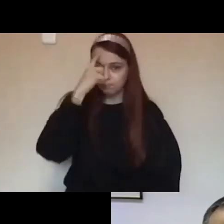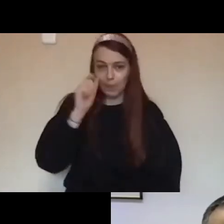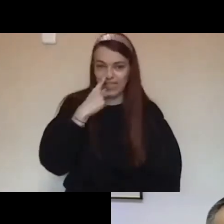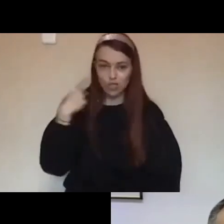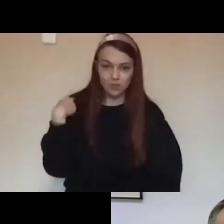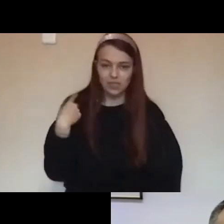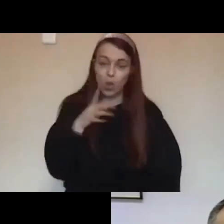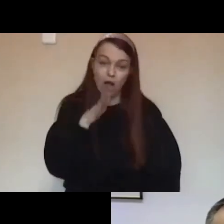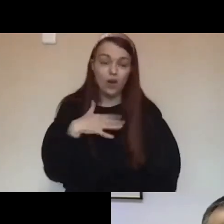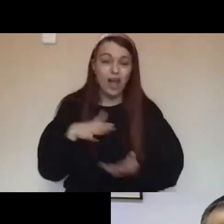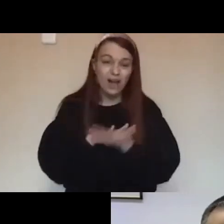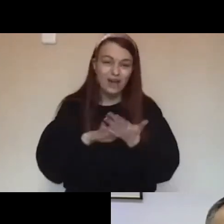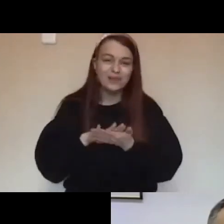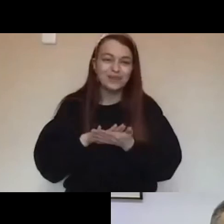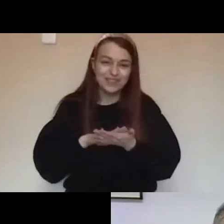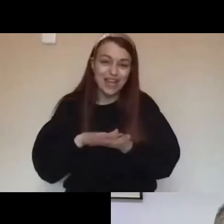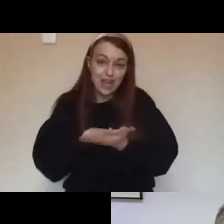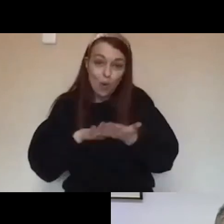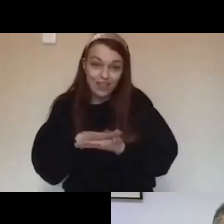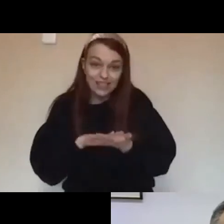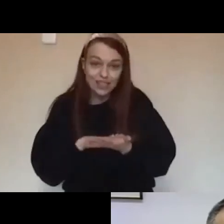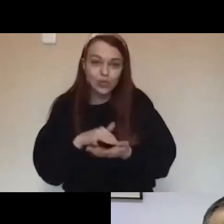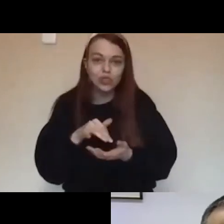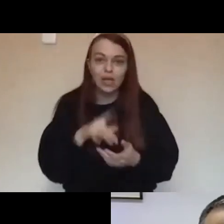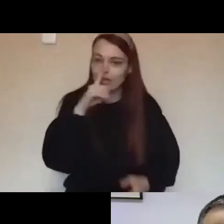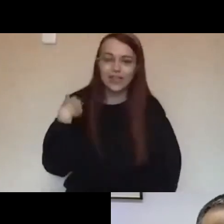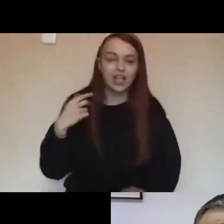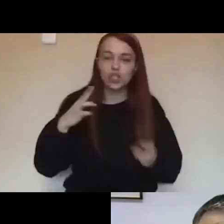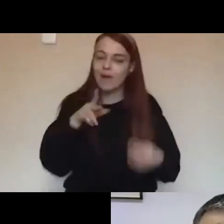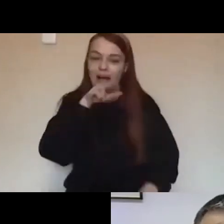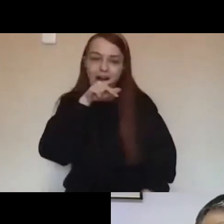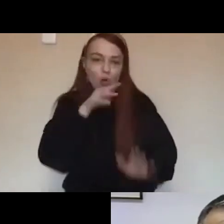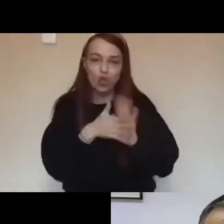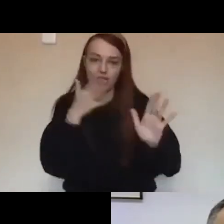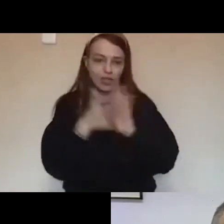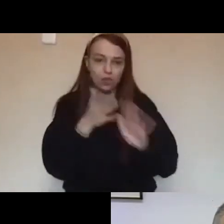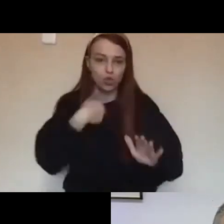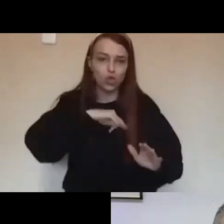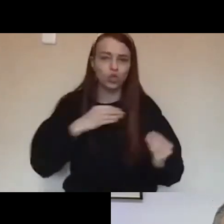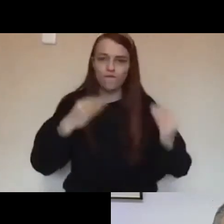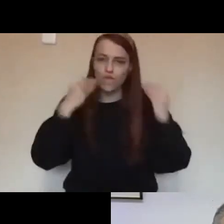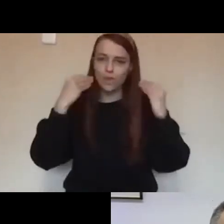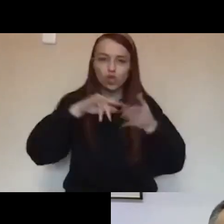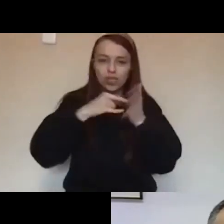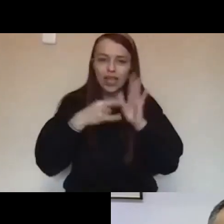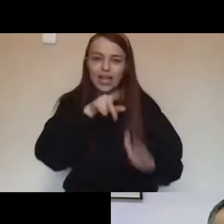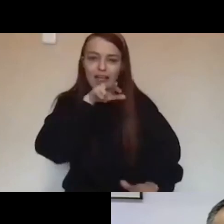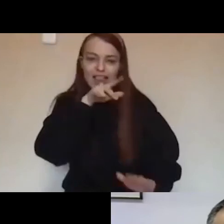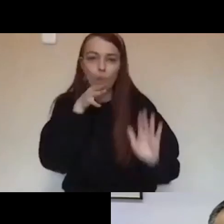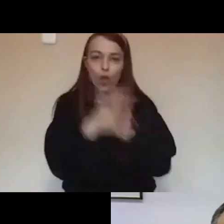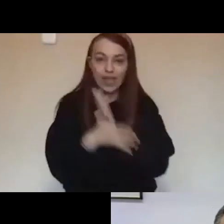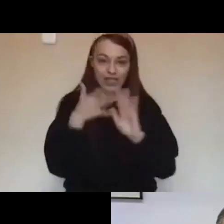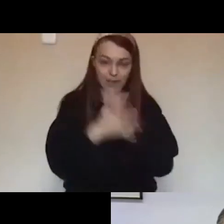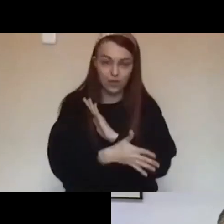que este año estamos con la lengua de signos, fue un poco la audiodescripción, ¿no? Nos formamos mucho en técnicas audiodescriptivas y hay muchas de